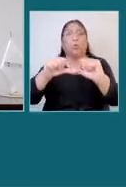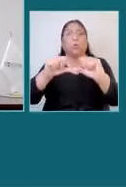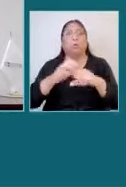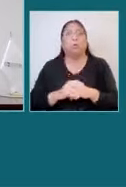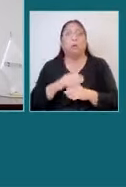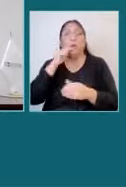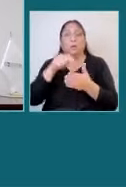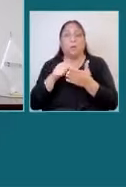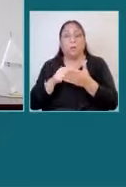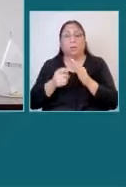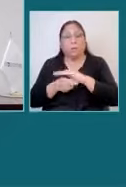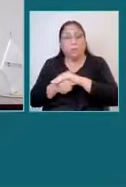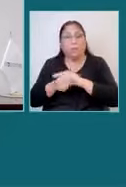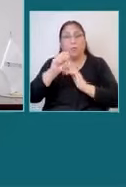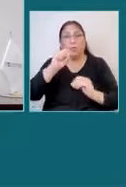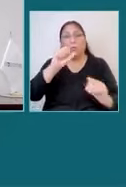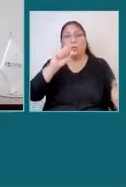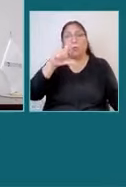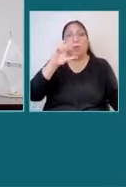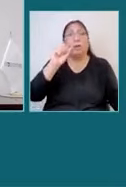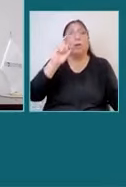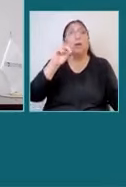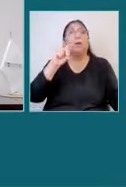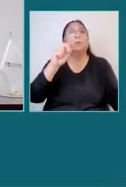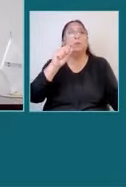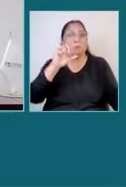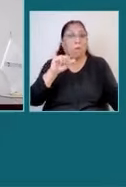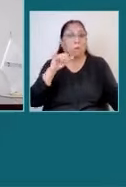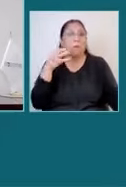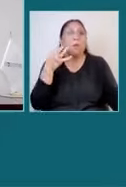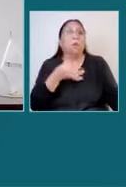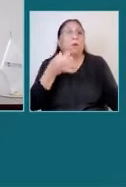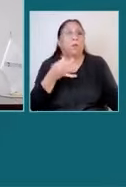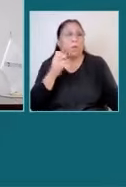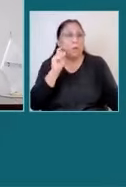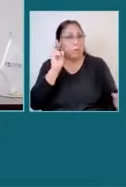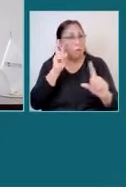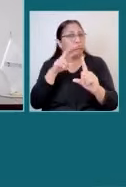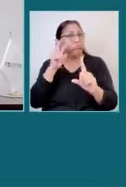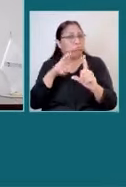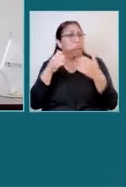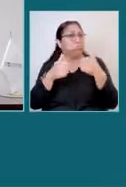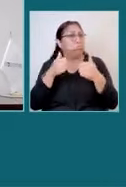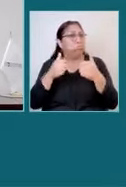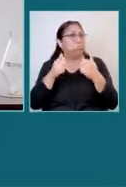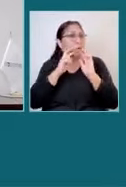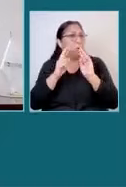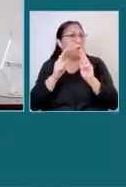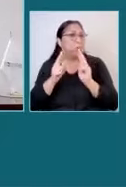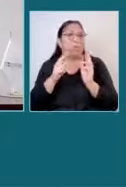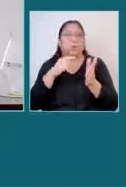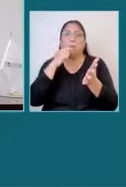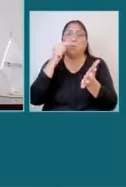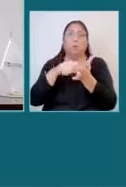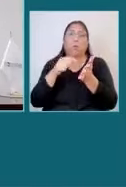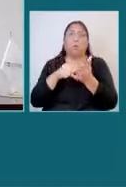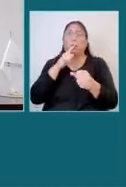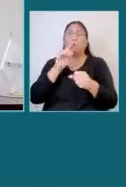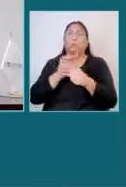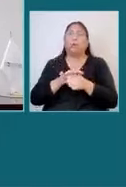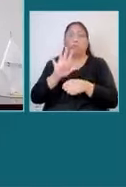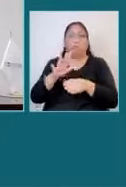de este fondo Salcantay. Y la verdad es que hemos visto muy buenos resultados a partir de ese